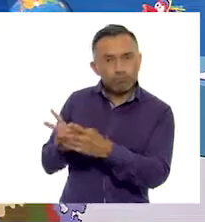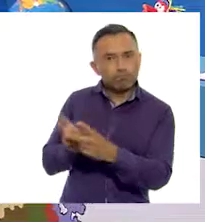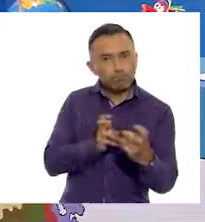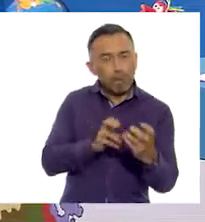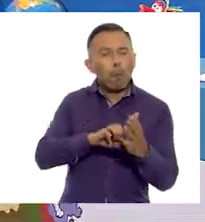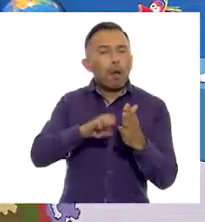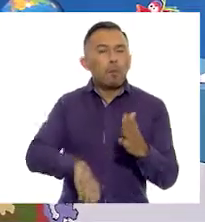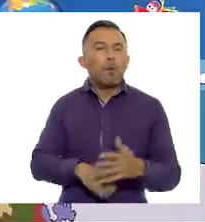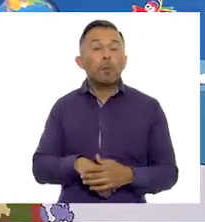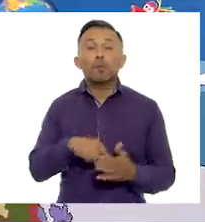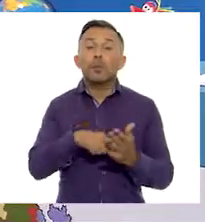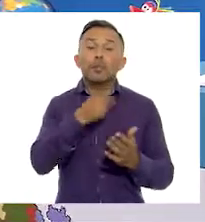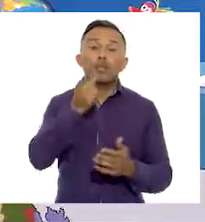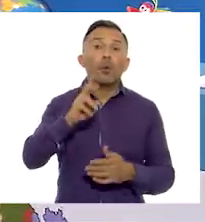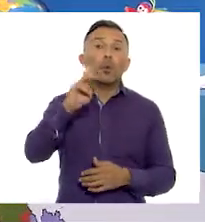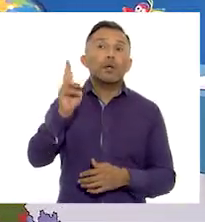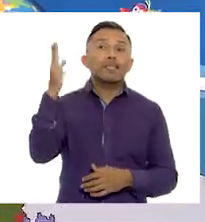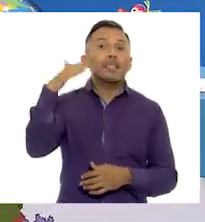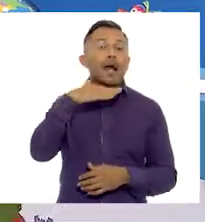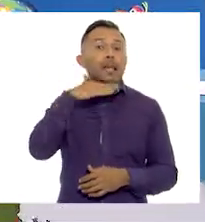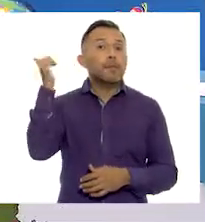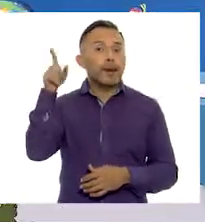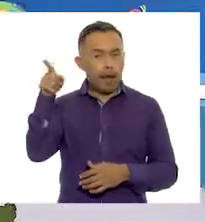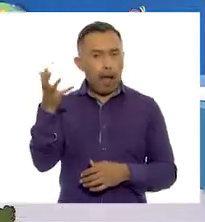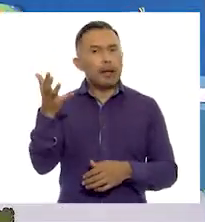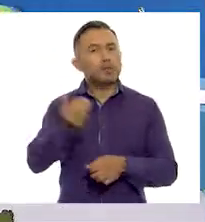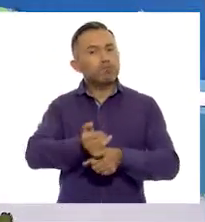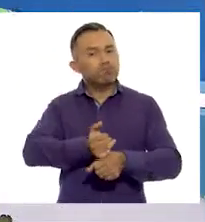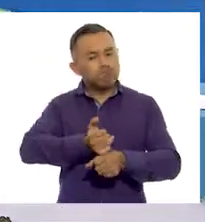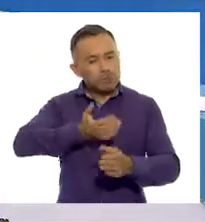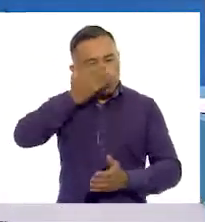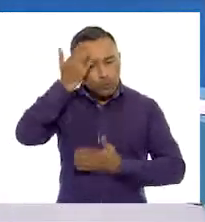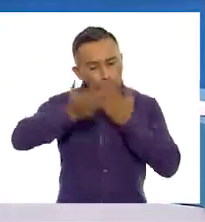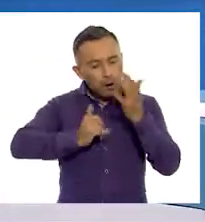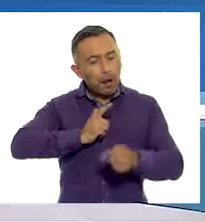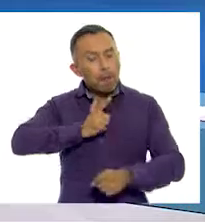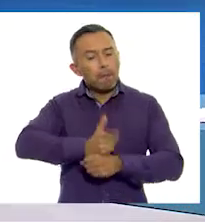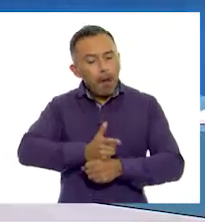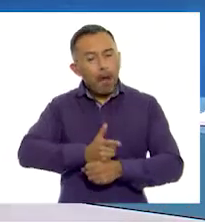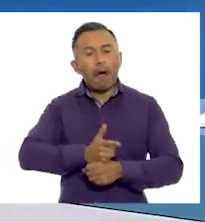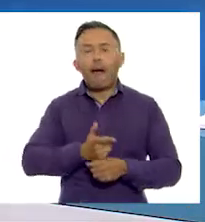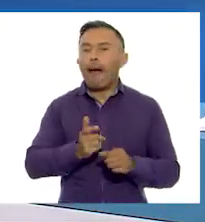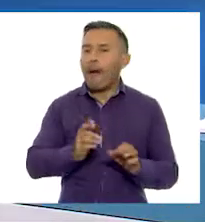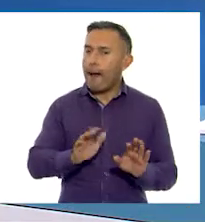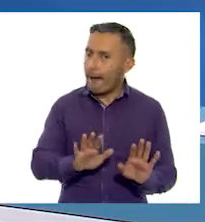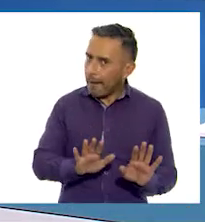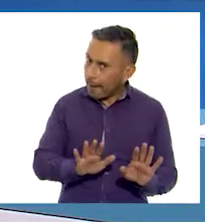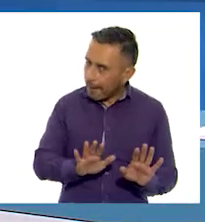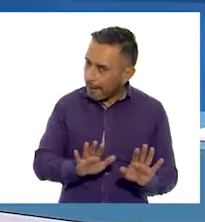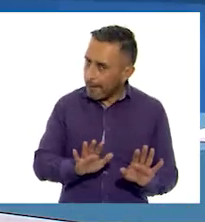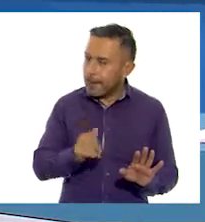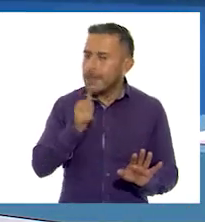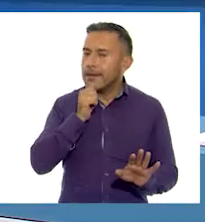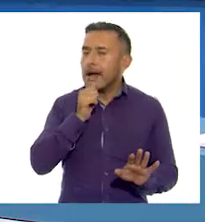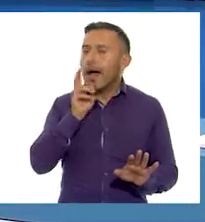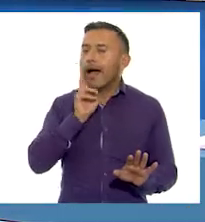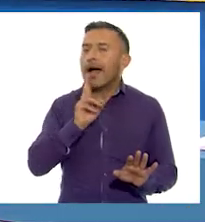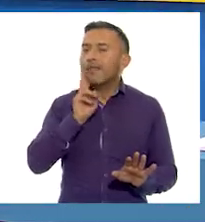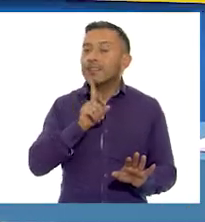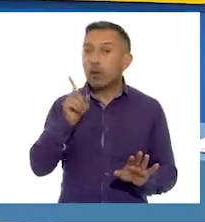de trabajo utilizando un lenguaje especializado. En este caso, tanto el autor como el lector poseen